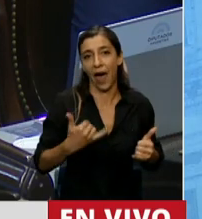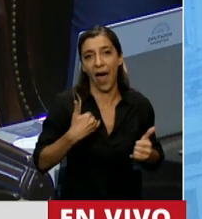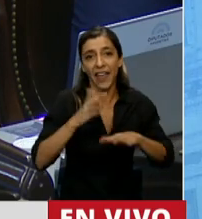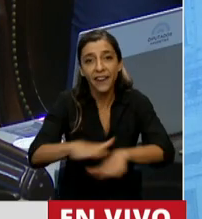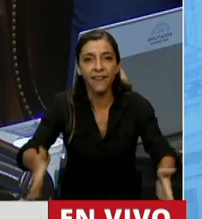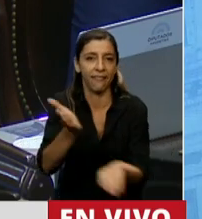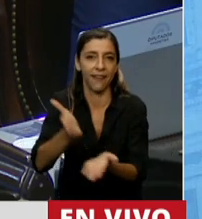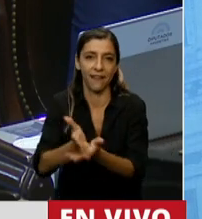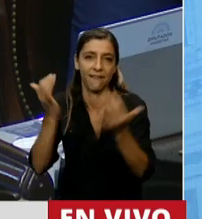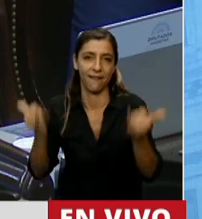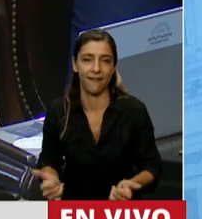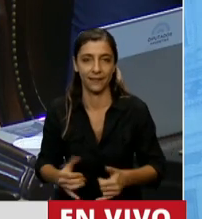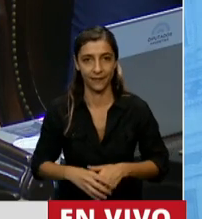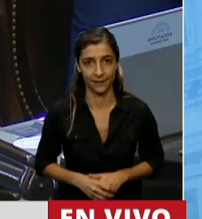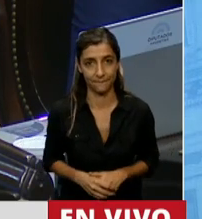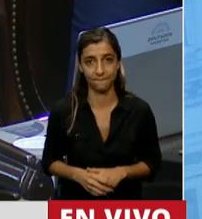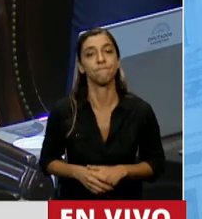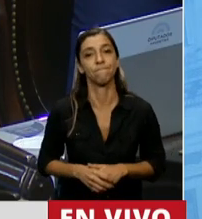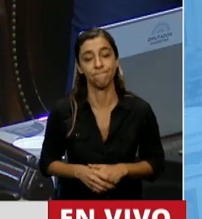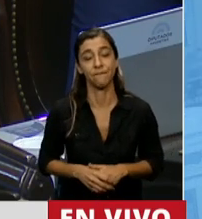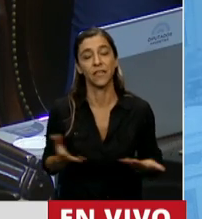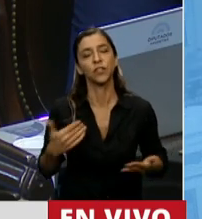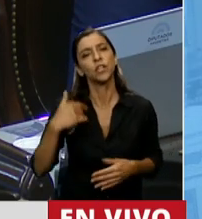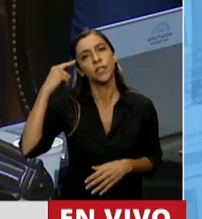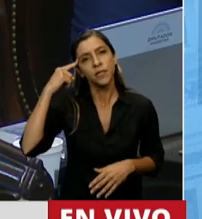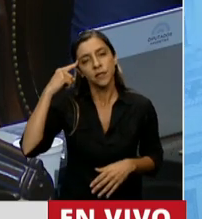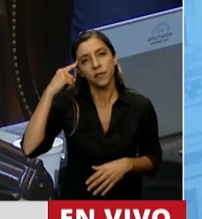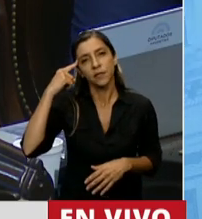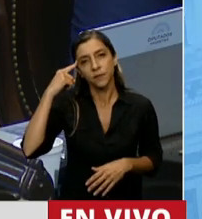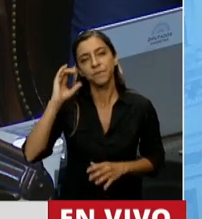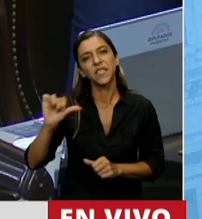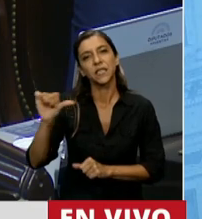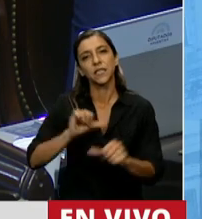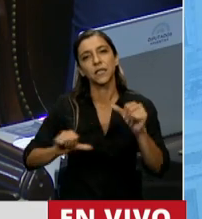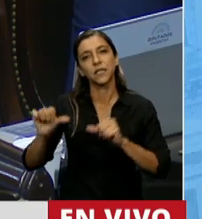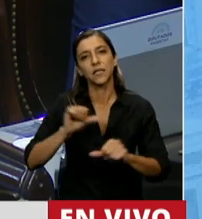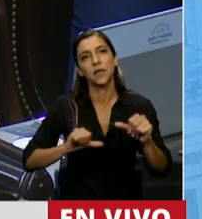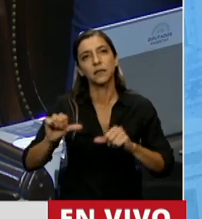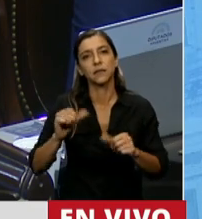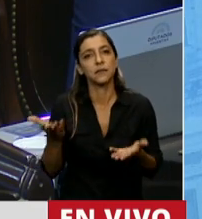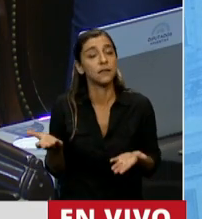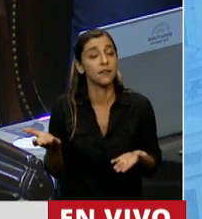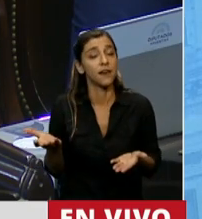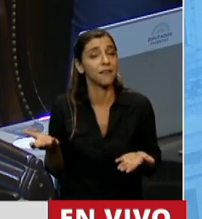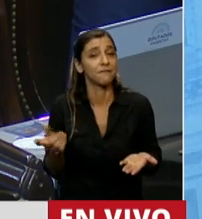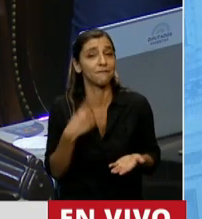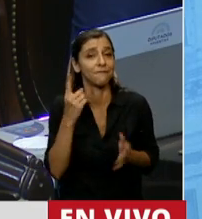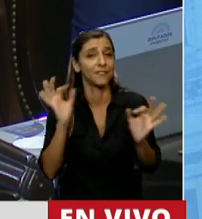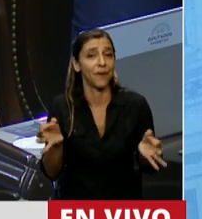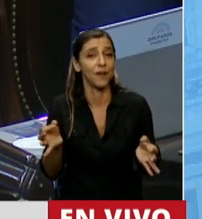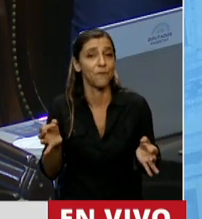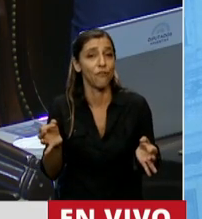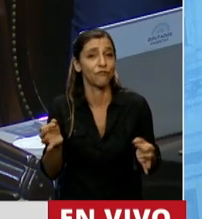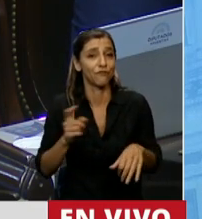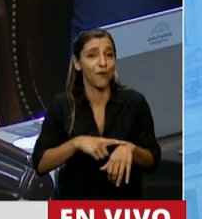la ciencia, ¿quién puede dudar de que se trata de una vida lo que está en el vientre de